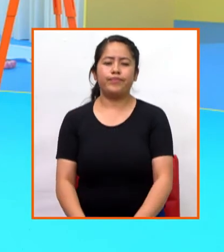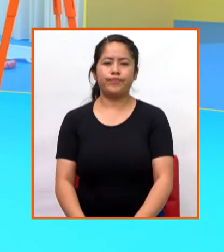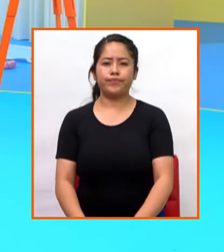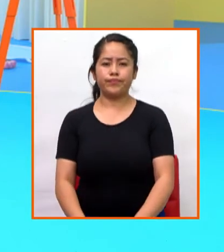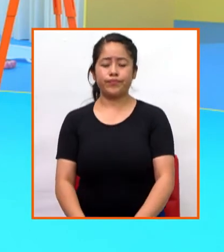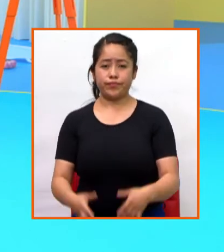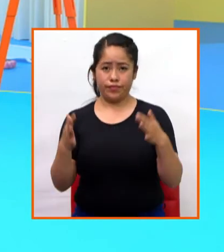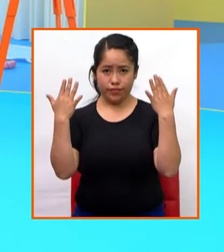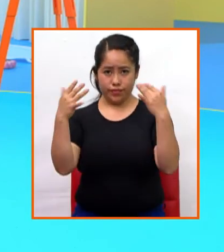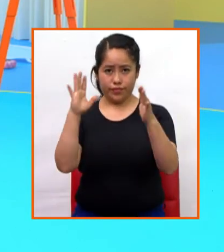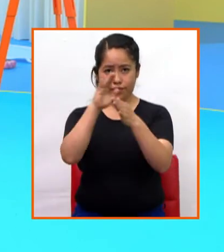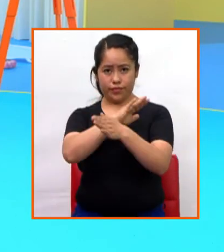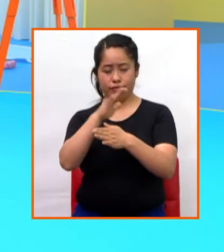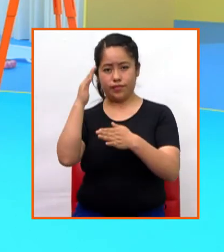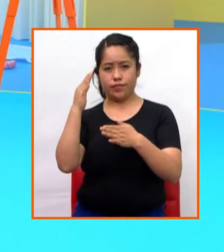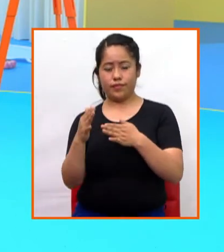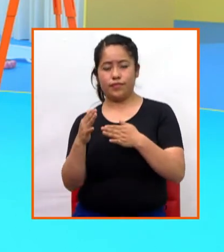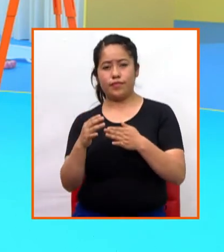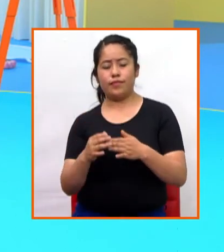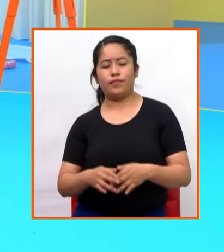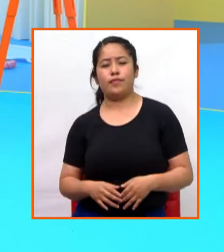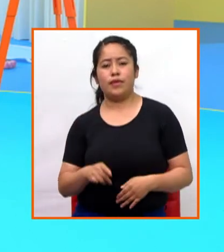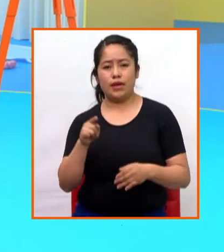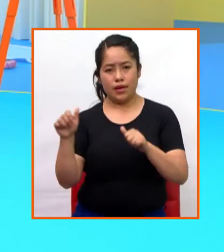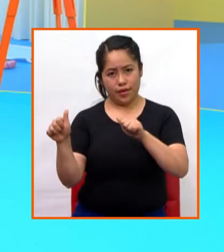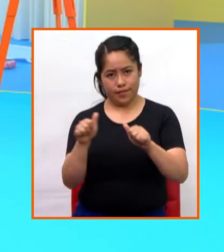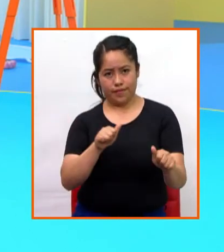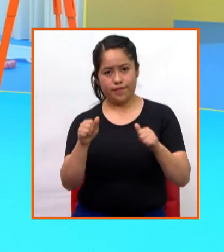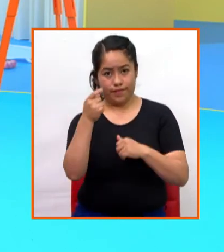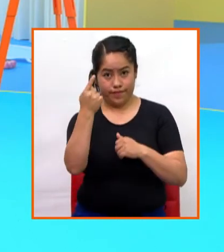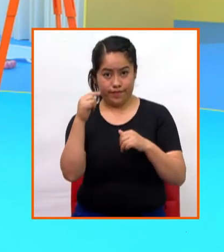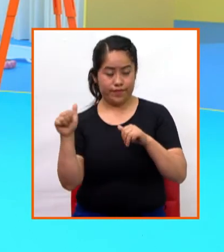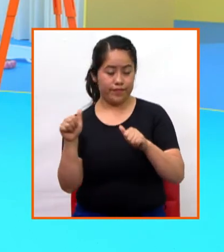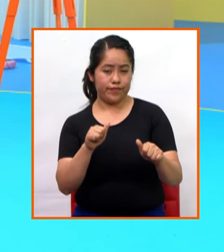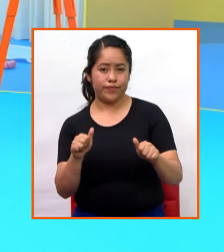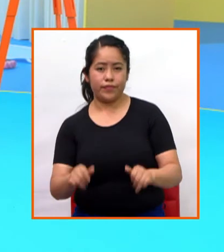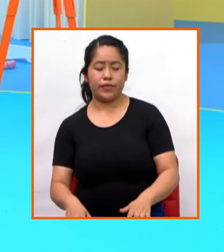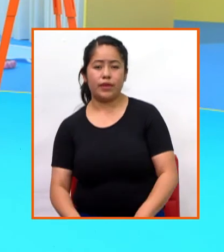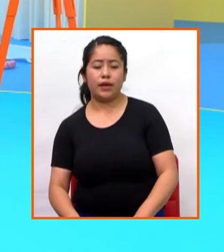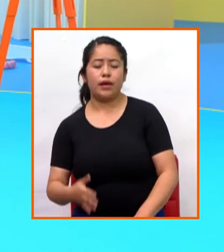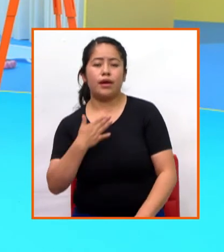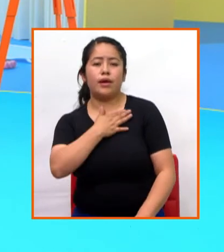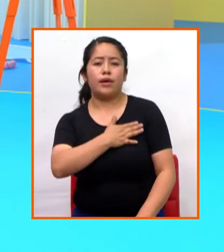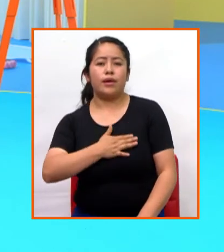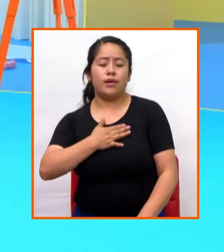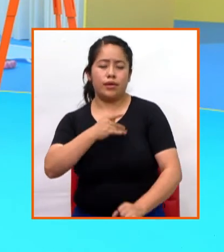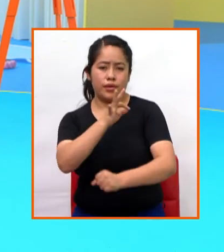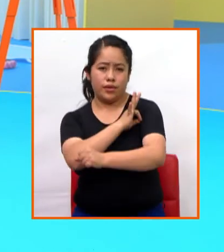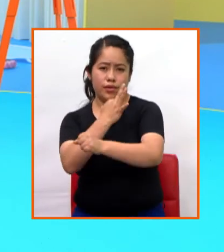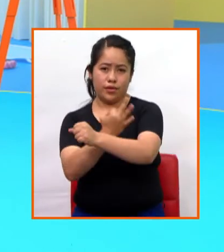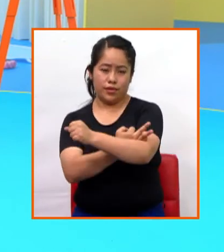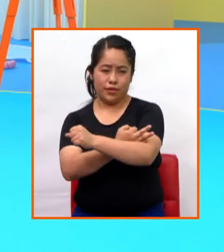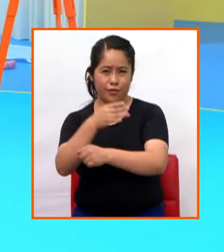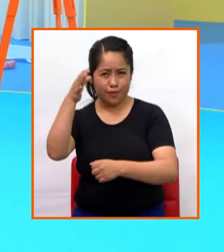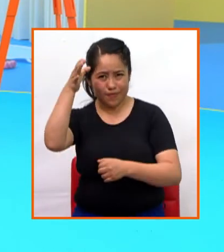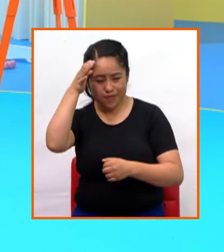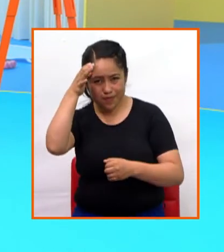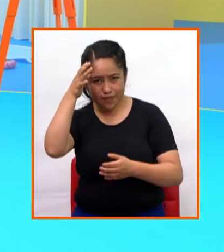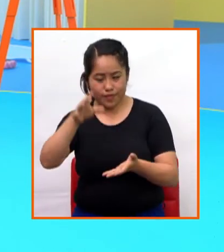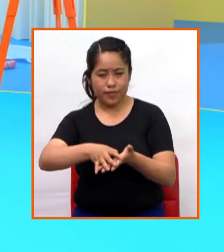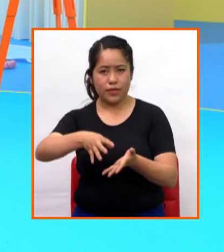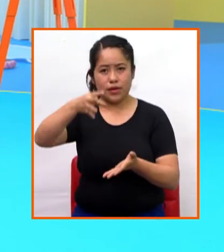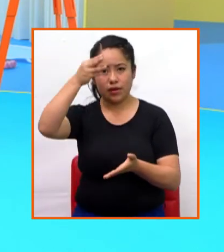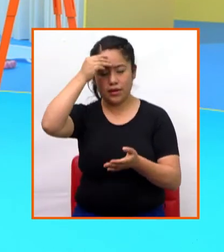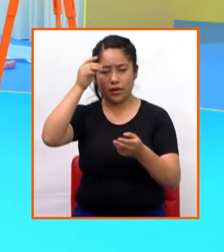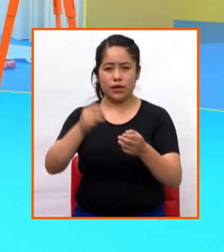Para terminar, quisiera proponerte una actividad. Te pido que por favor fortalezcamos estos conocimientos aprendidos